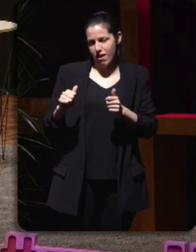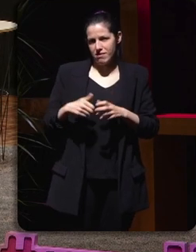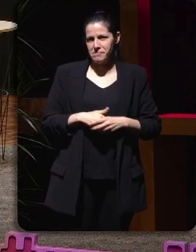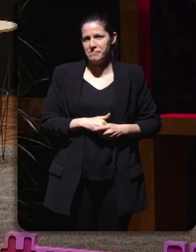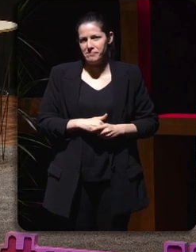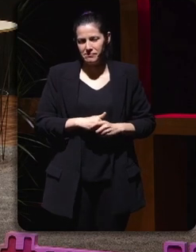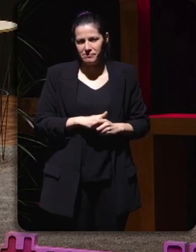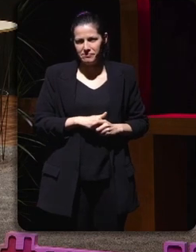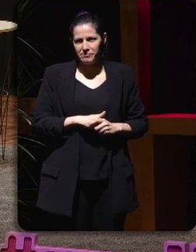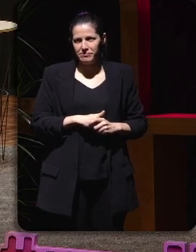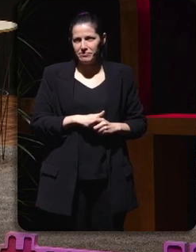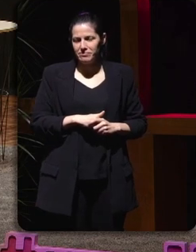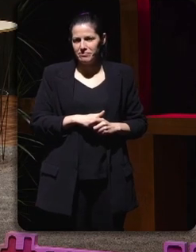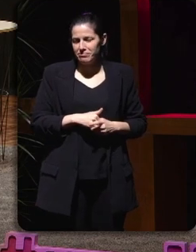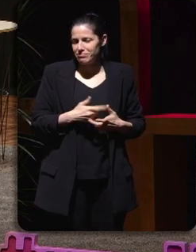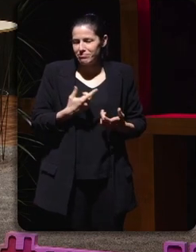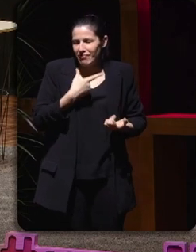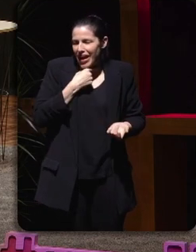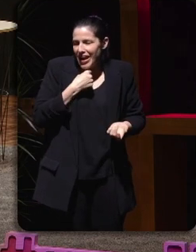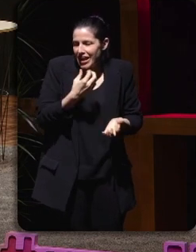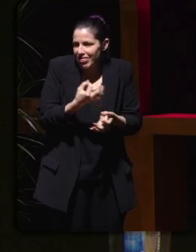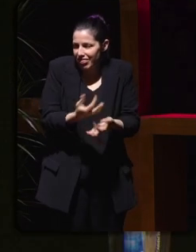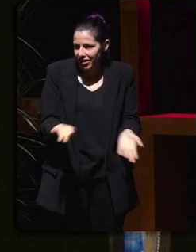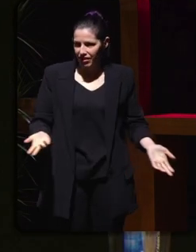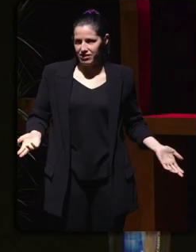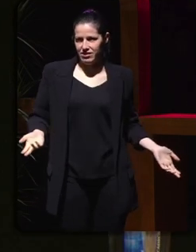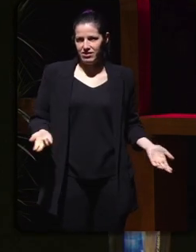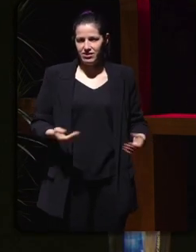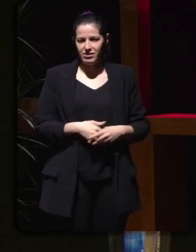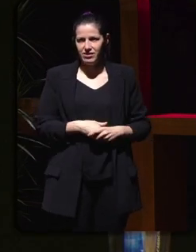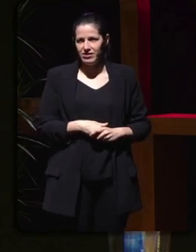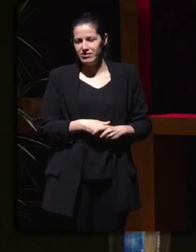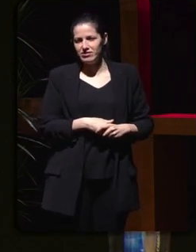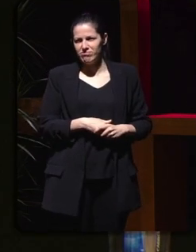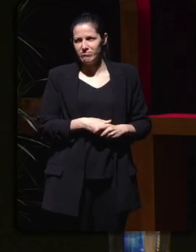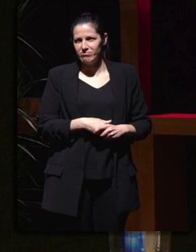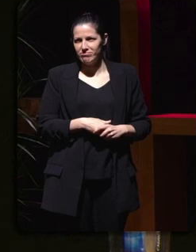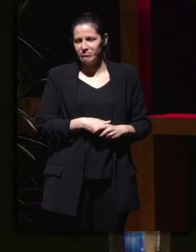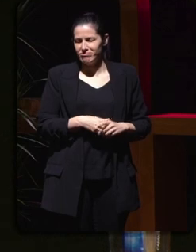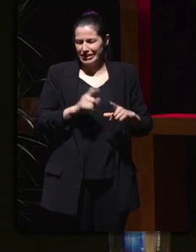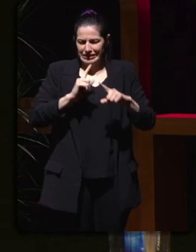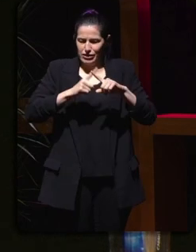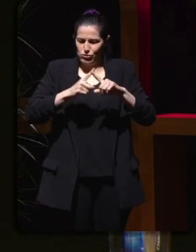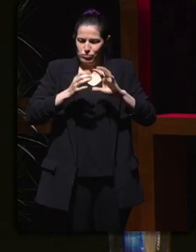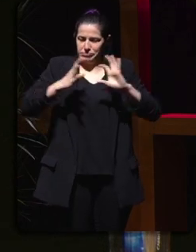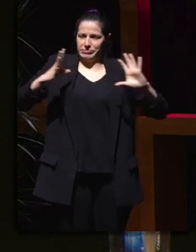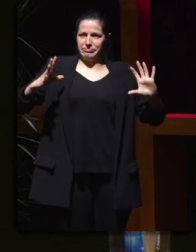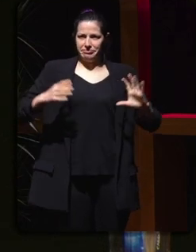diciendo no le veo la gracia como que practicas sexual